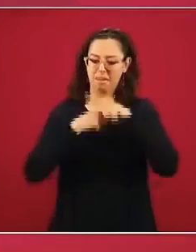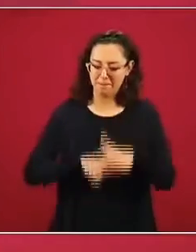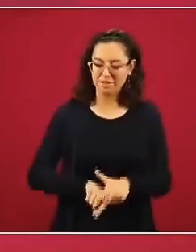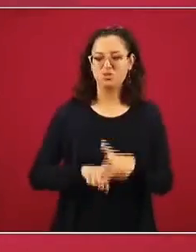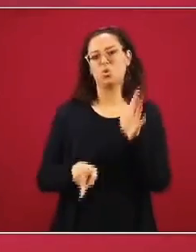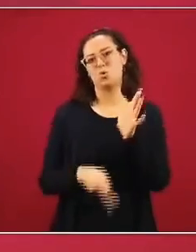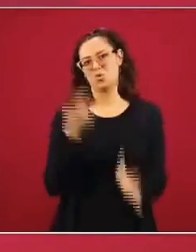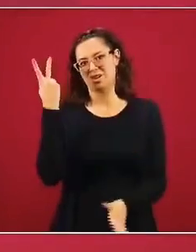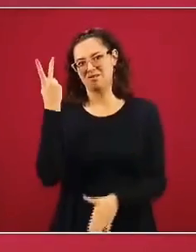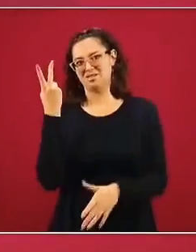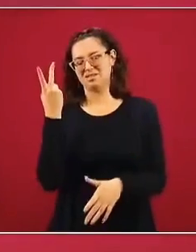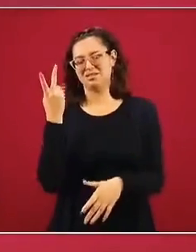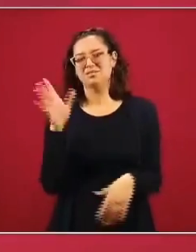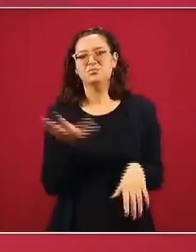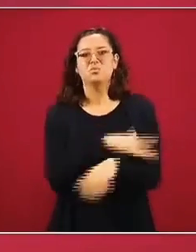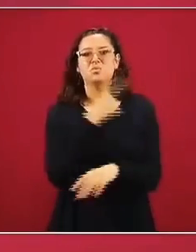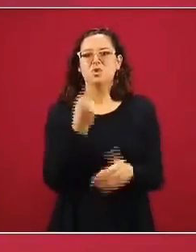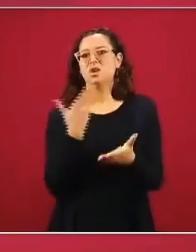ya